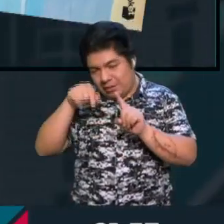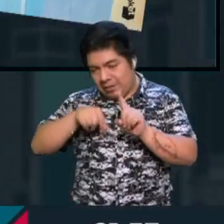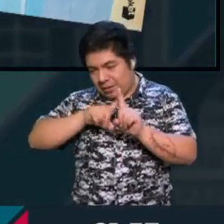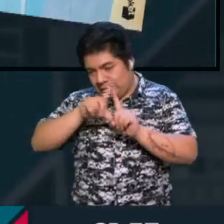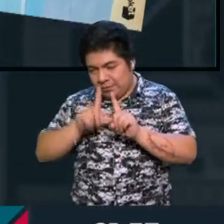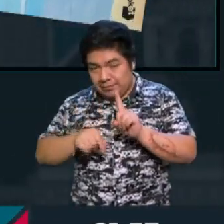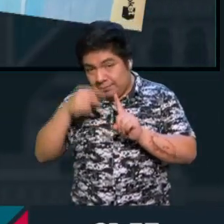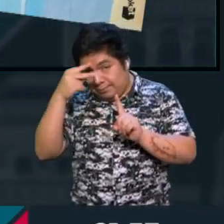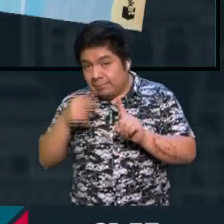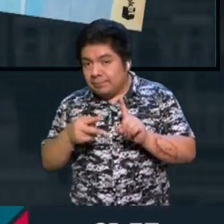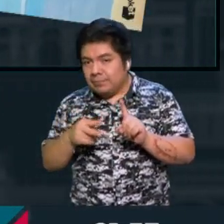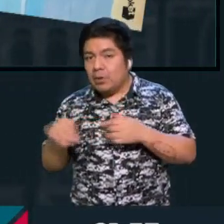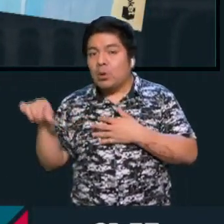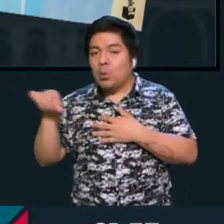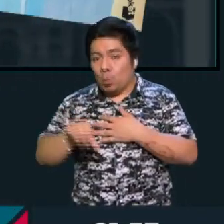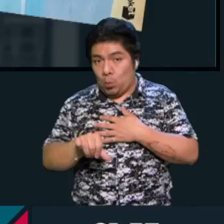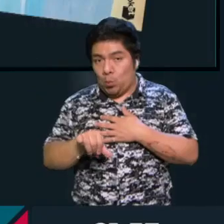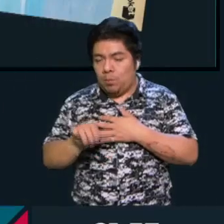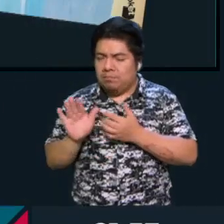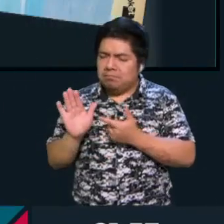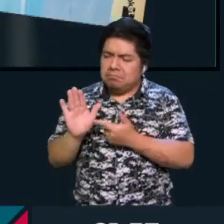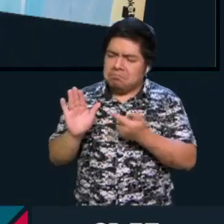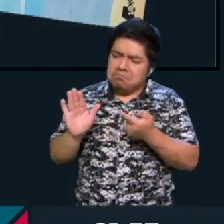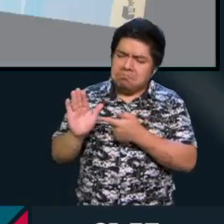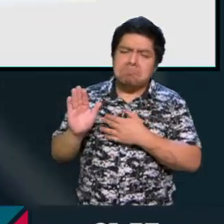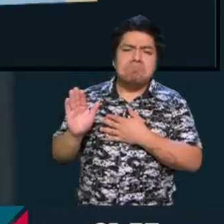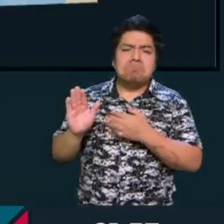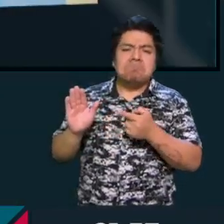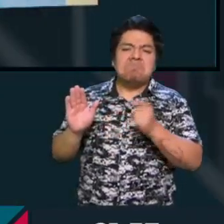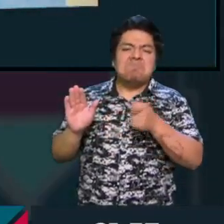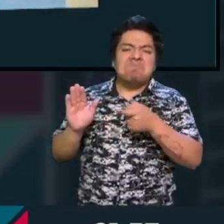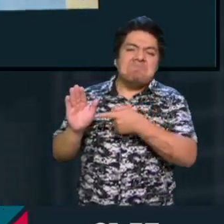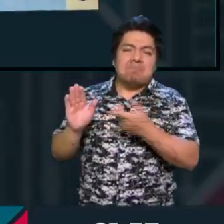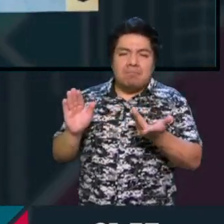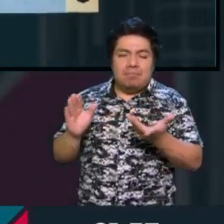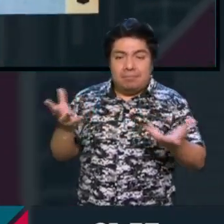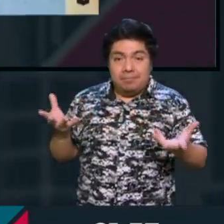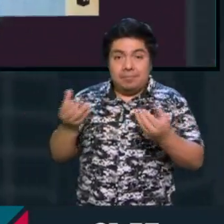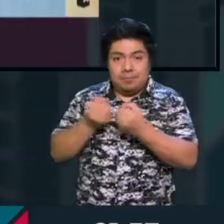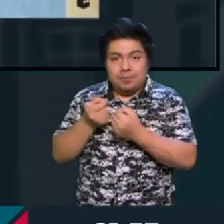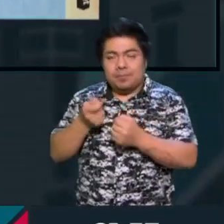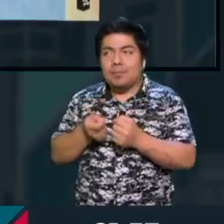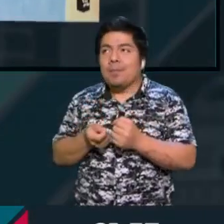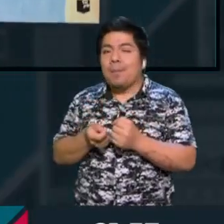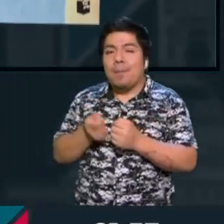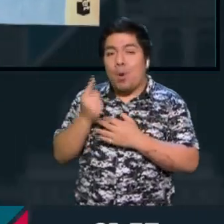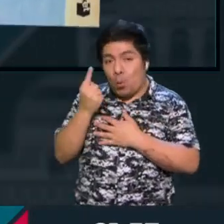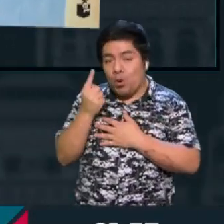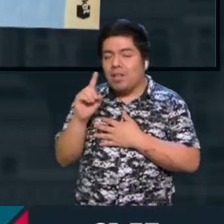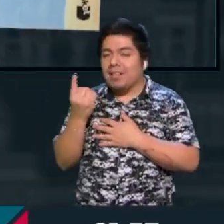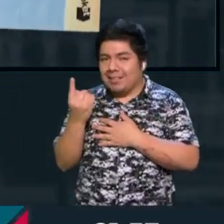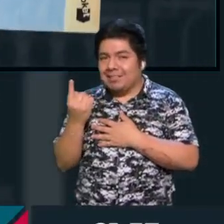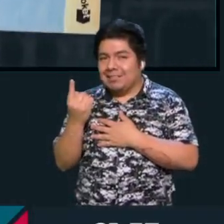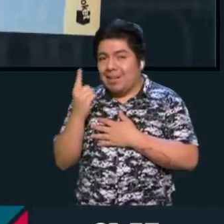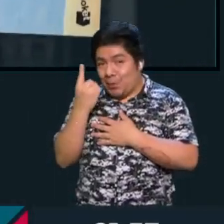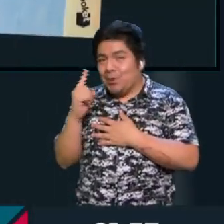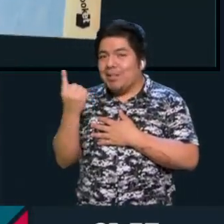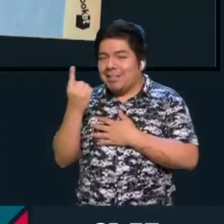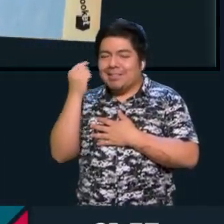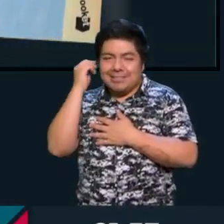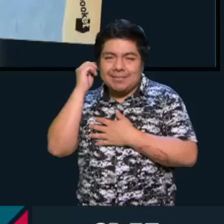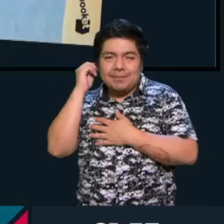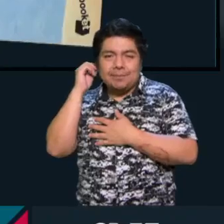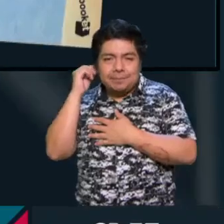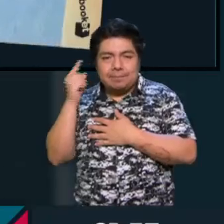hoy me traigo un ejemplo porque está relacionado con el 1 de diciembre. El 1 de